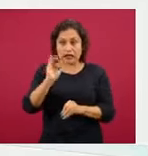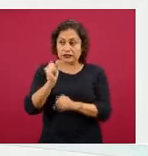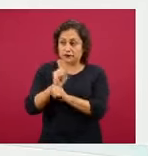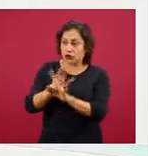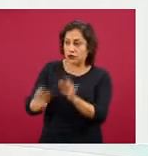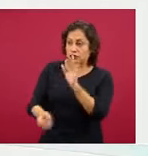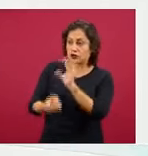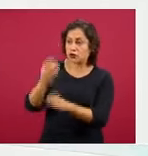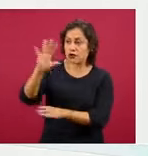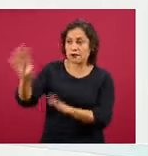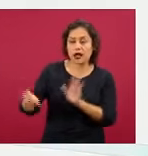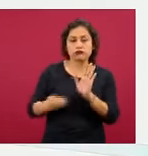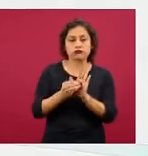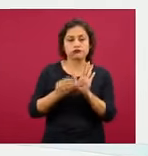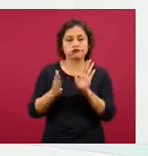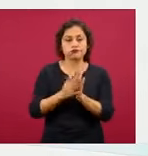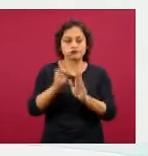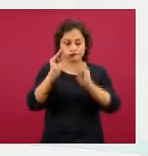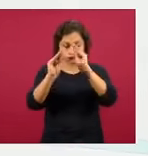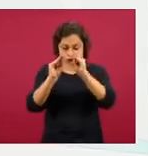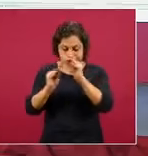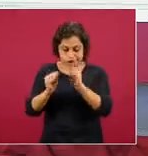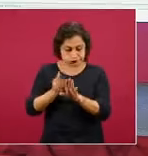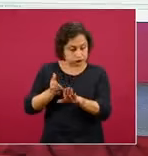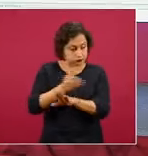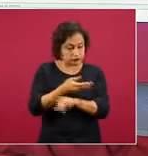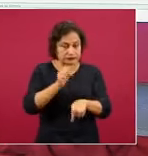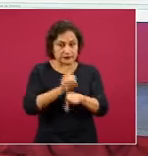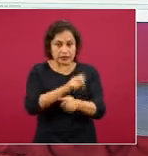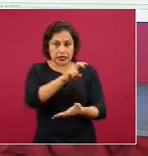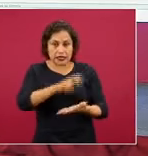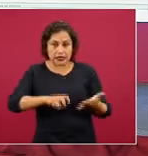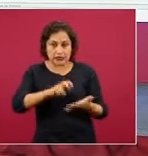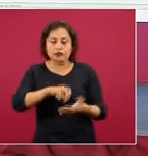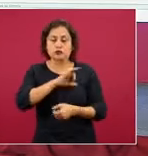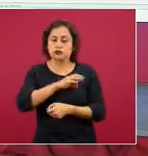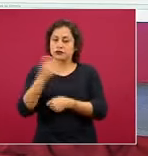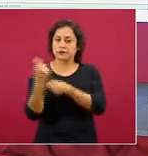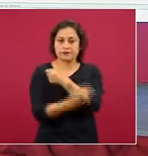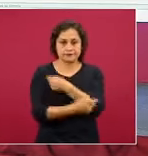del subregistro de semanas previas se corrige. La siguiente, por favor.